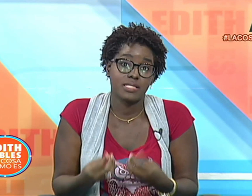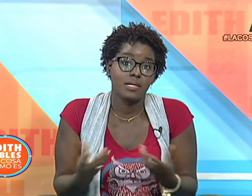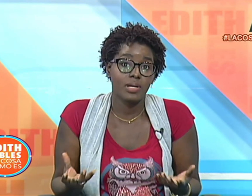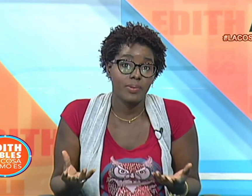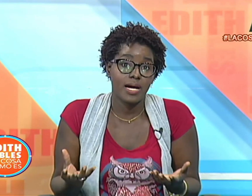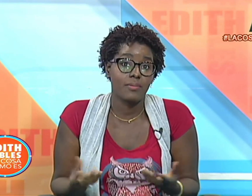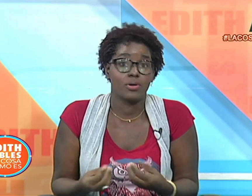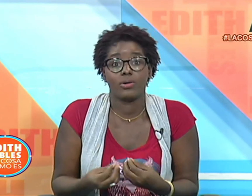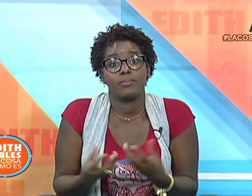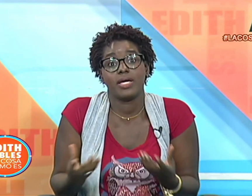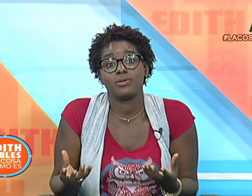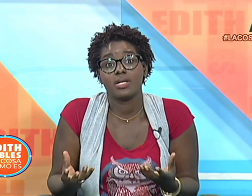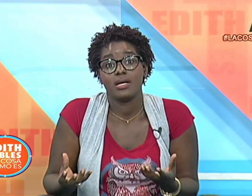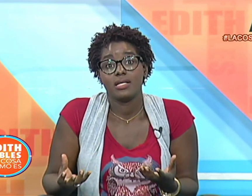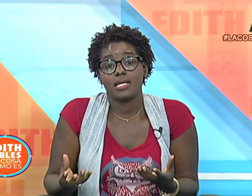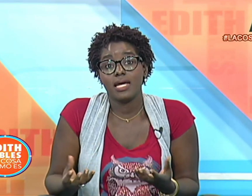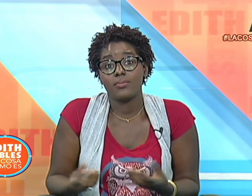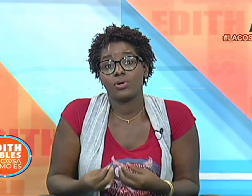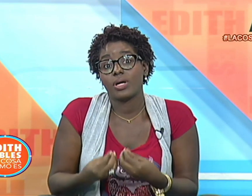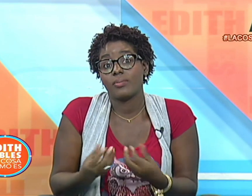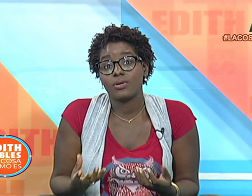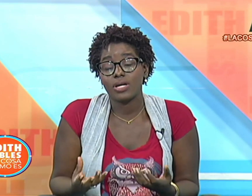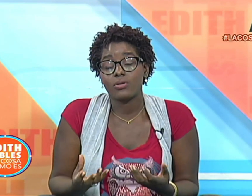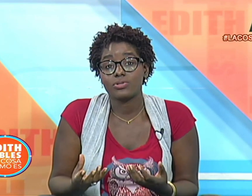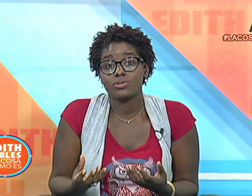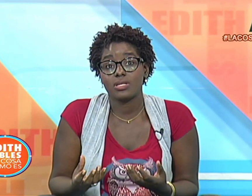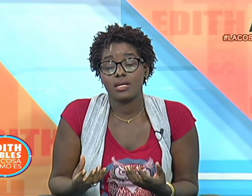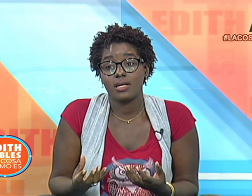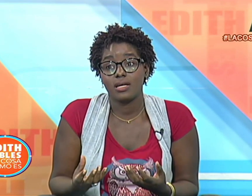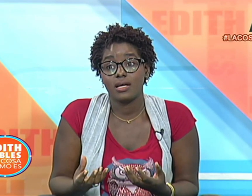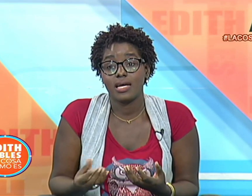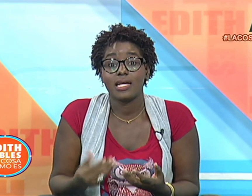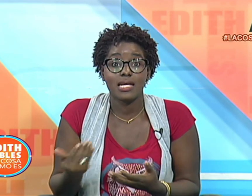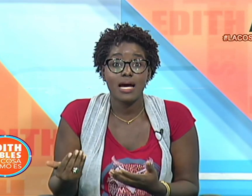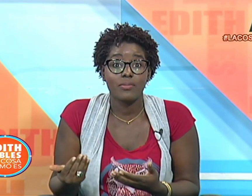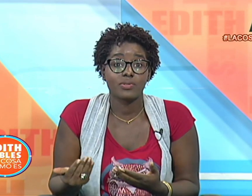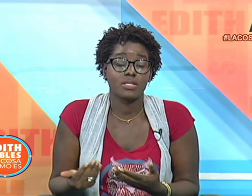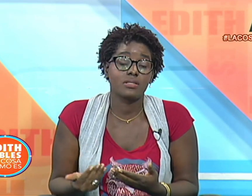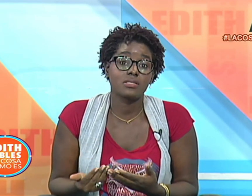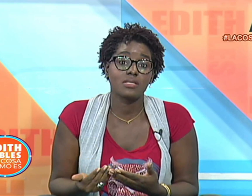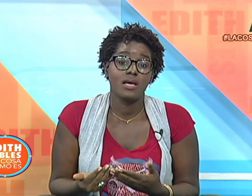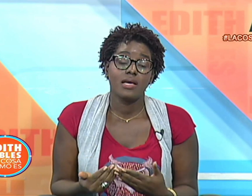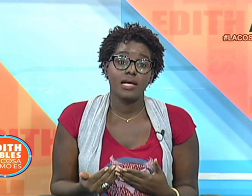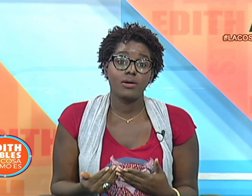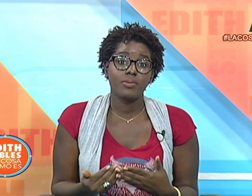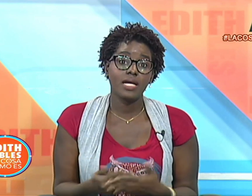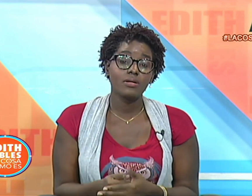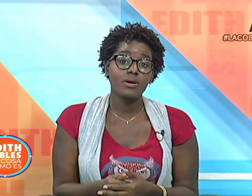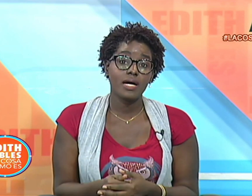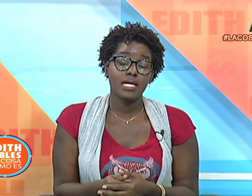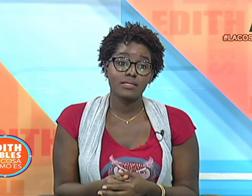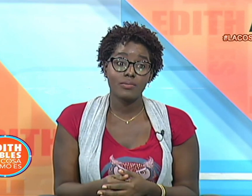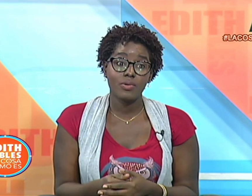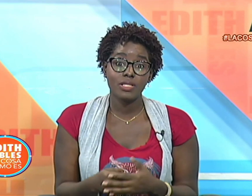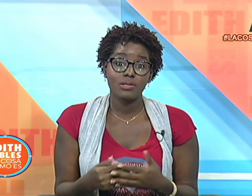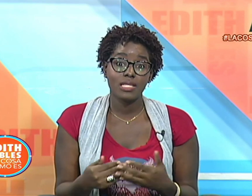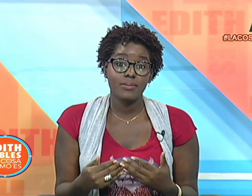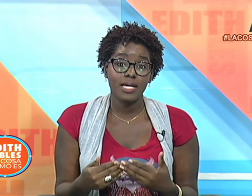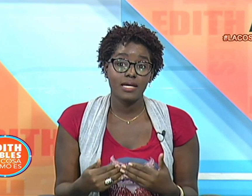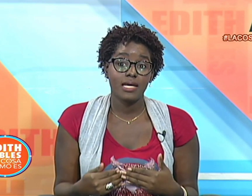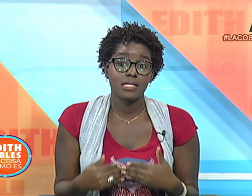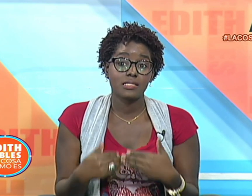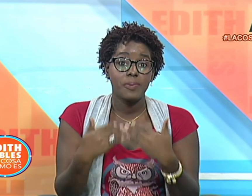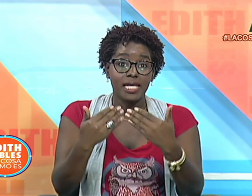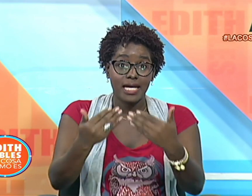lo que siempre lo pagamos lo que menos tenemos lo que menos recursos generamos entonces el gobierno en este momento